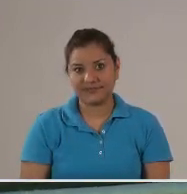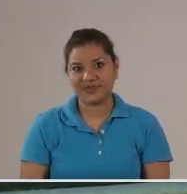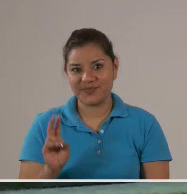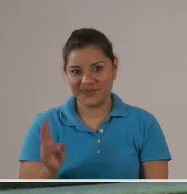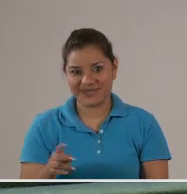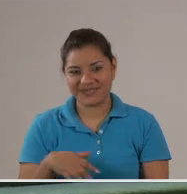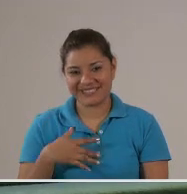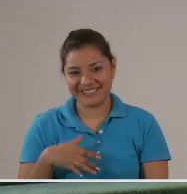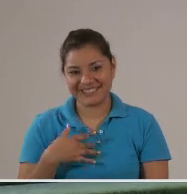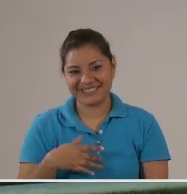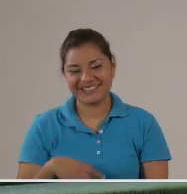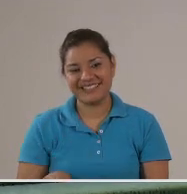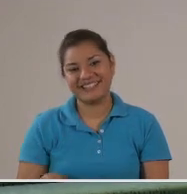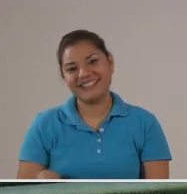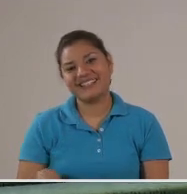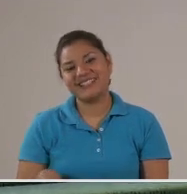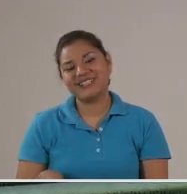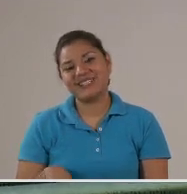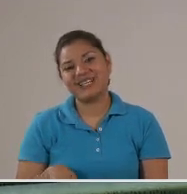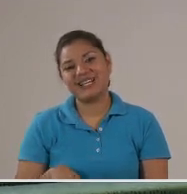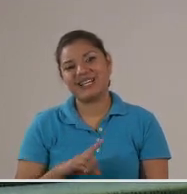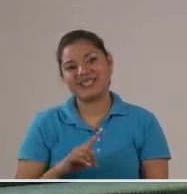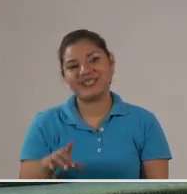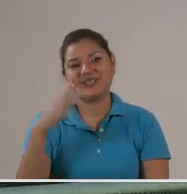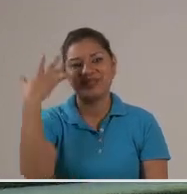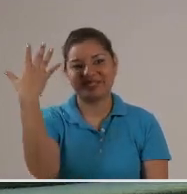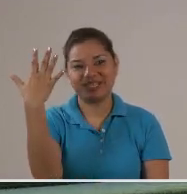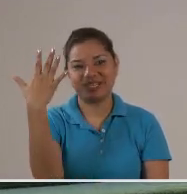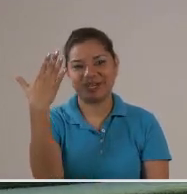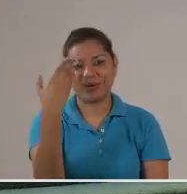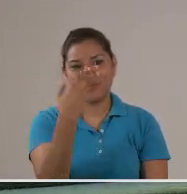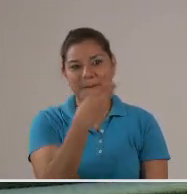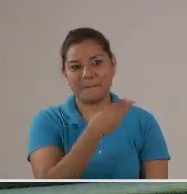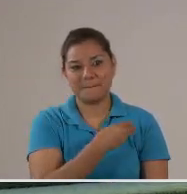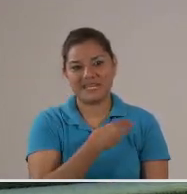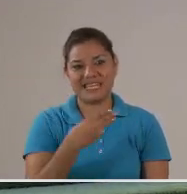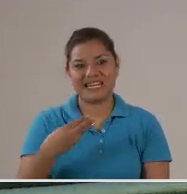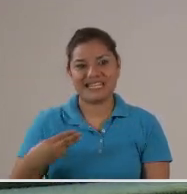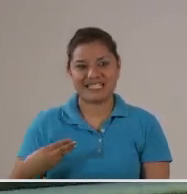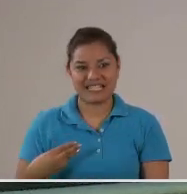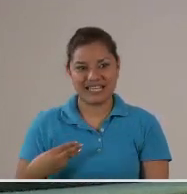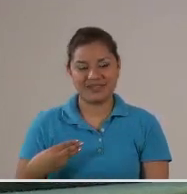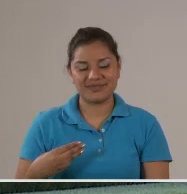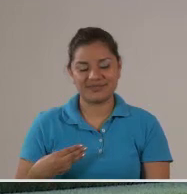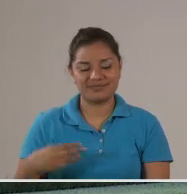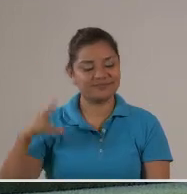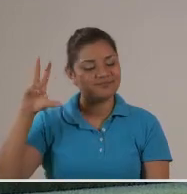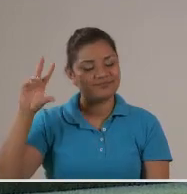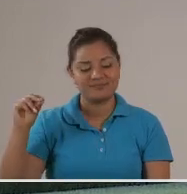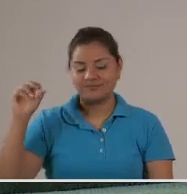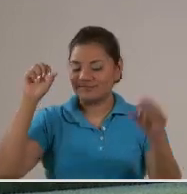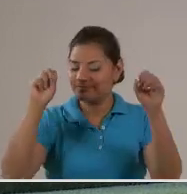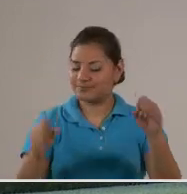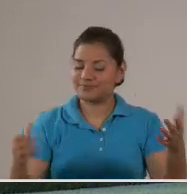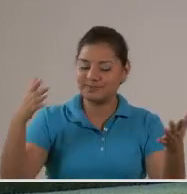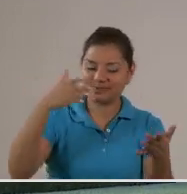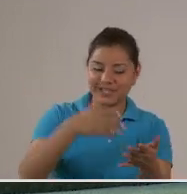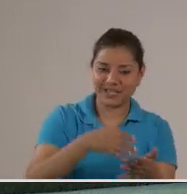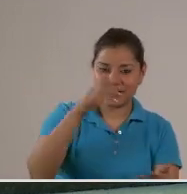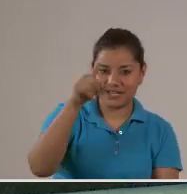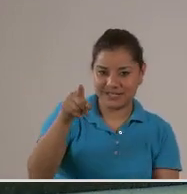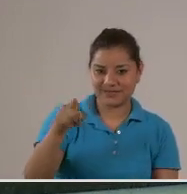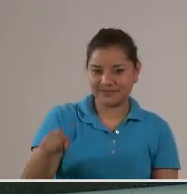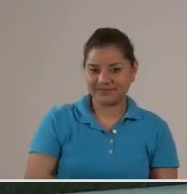creencia cinco ministerios si no hay cinco ministerios no se llega a eso o sea cómo